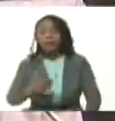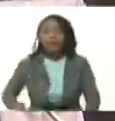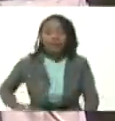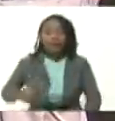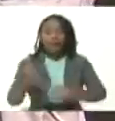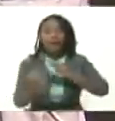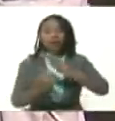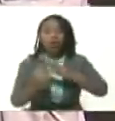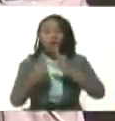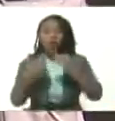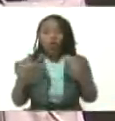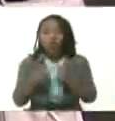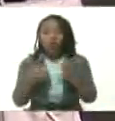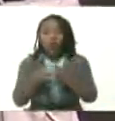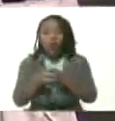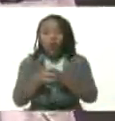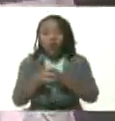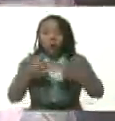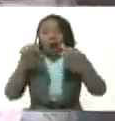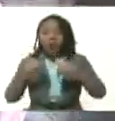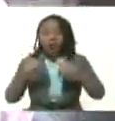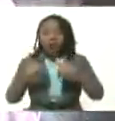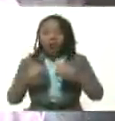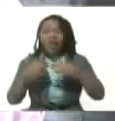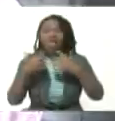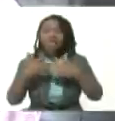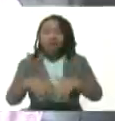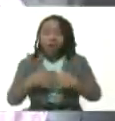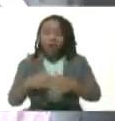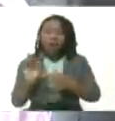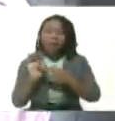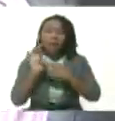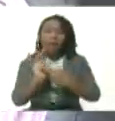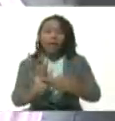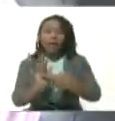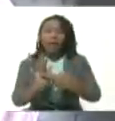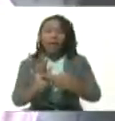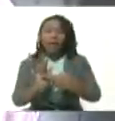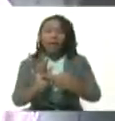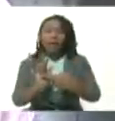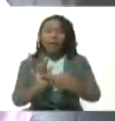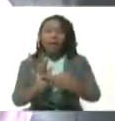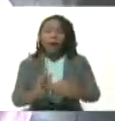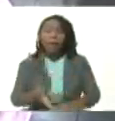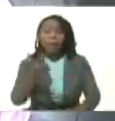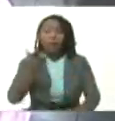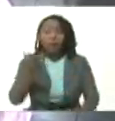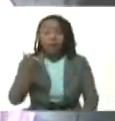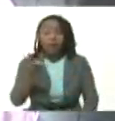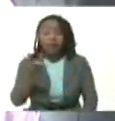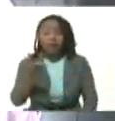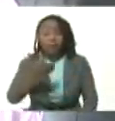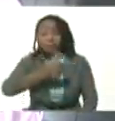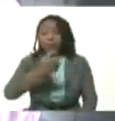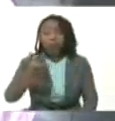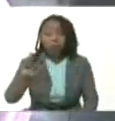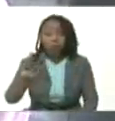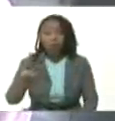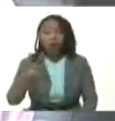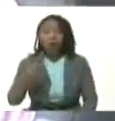todas las cámaras del sector. Aquí está el sector industrial representado por las más importantes cámaras como